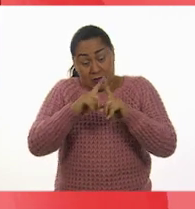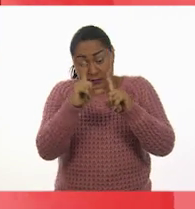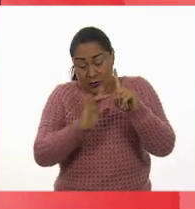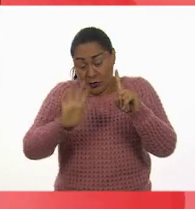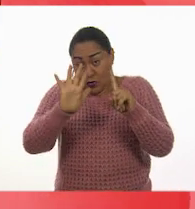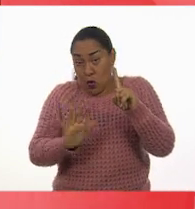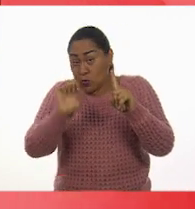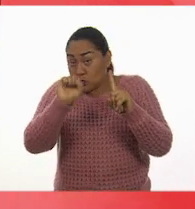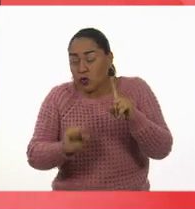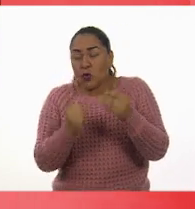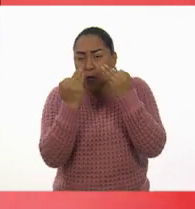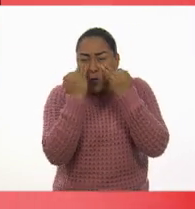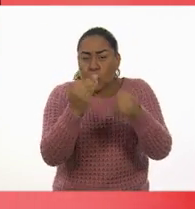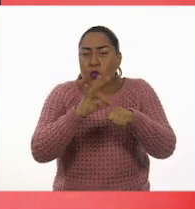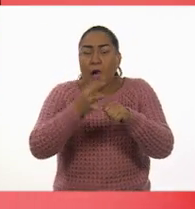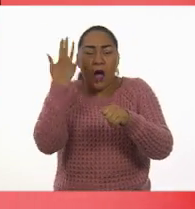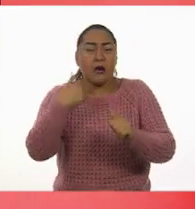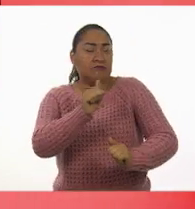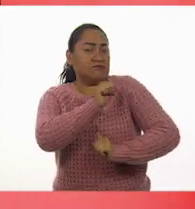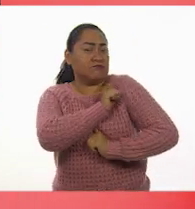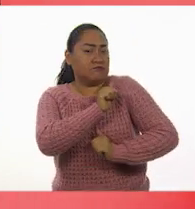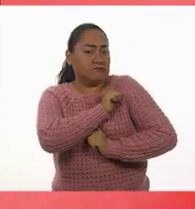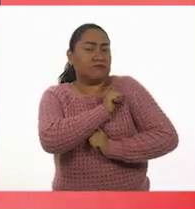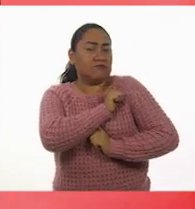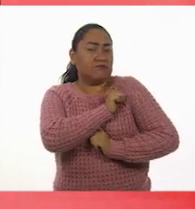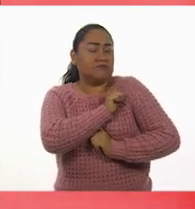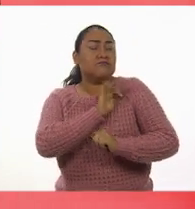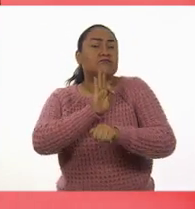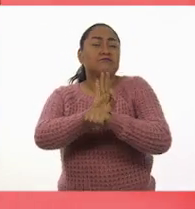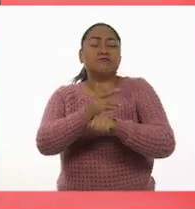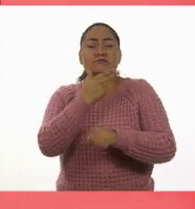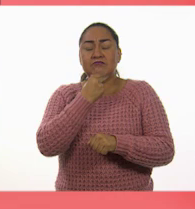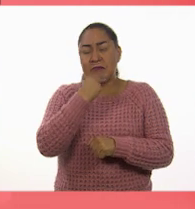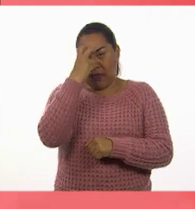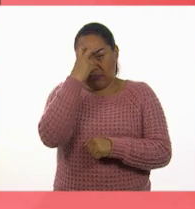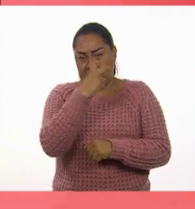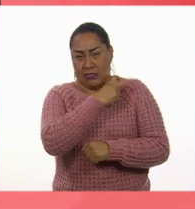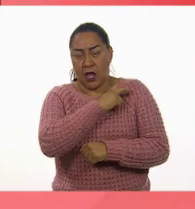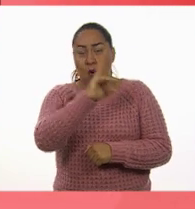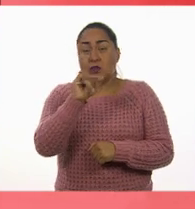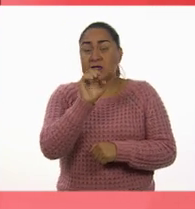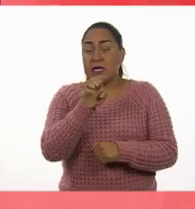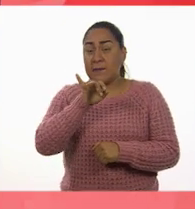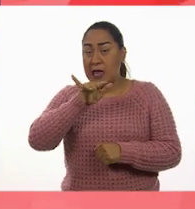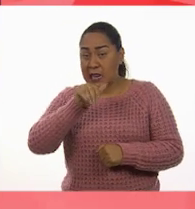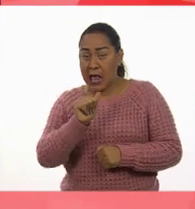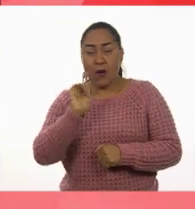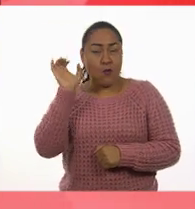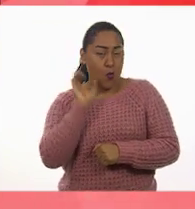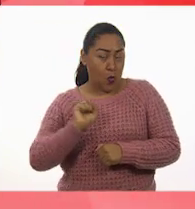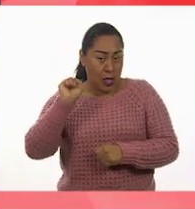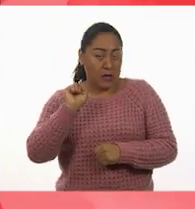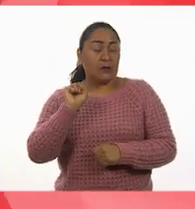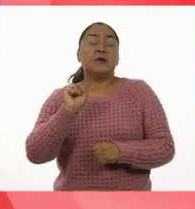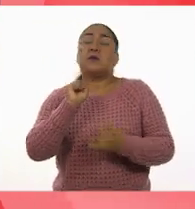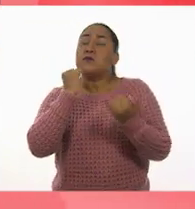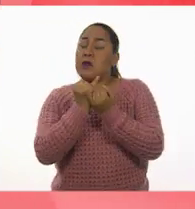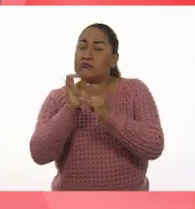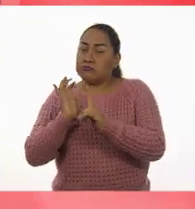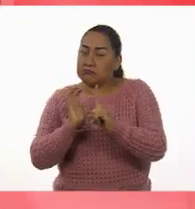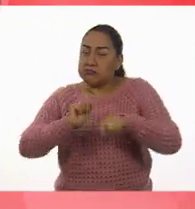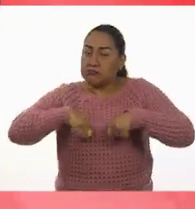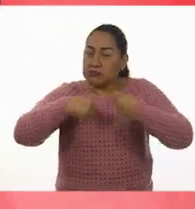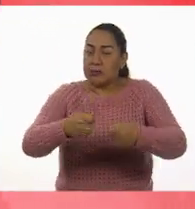principal escenario de las campañas militares del siervo de la nación, el generalísimo José María Morelos y Pavón, al que siguieron